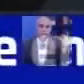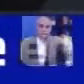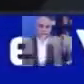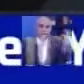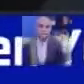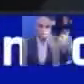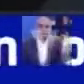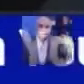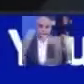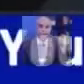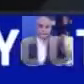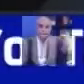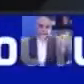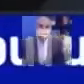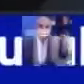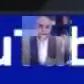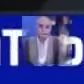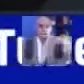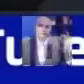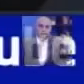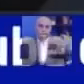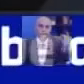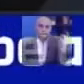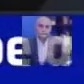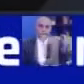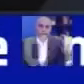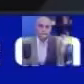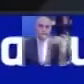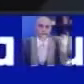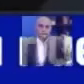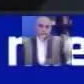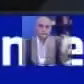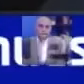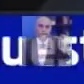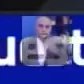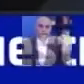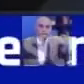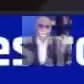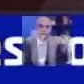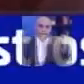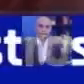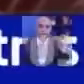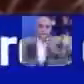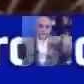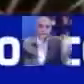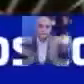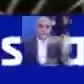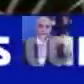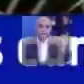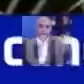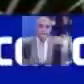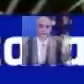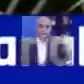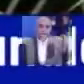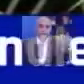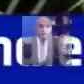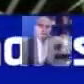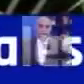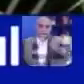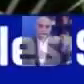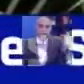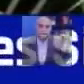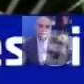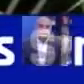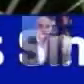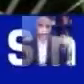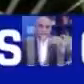de instigación pública, asociación para delinquir, daños a la propiedad privada e incendio. Finalmente, el hijo